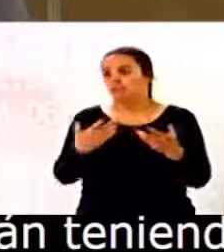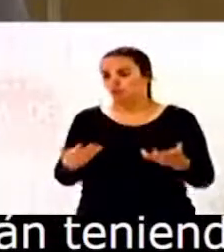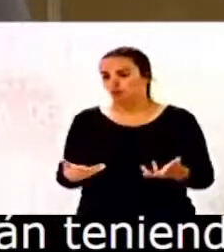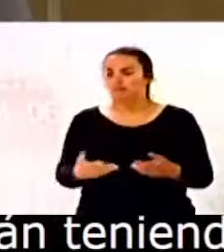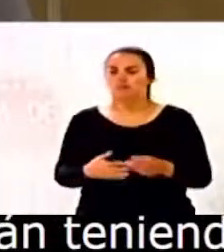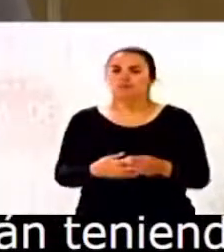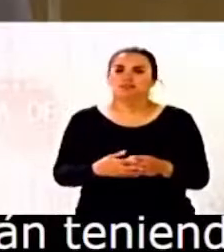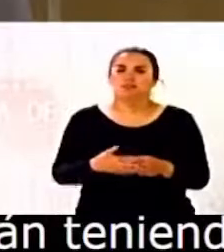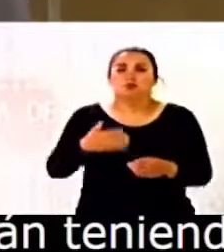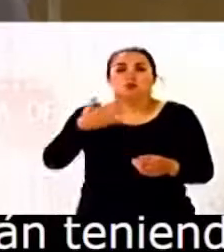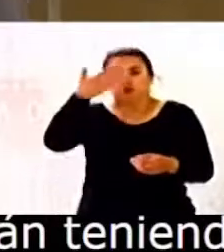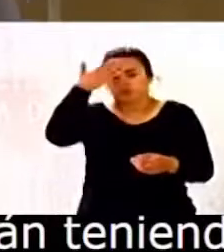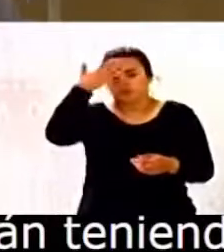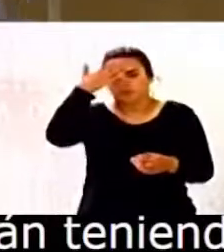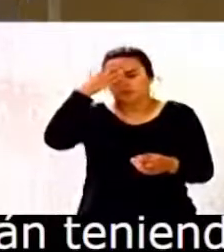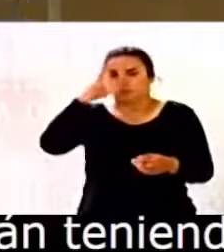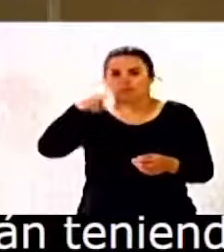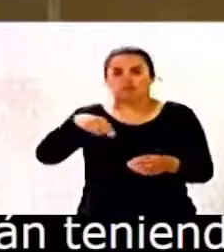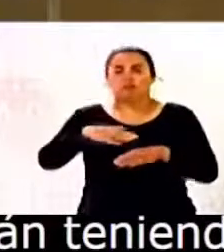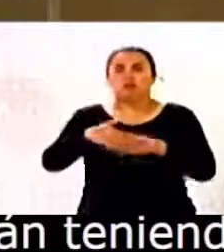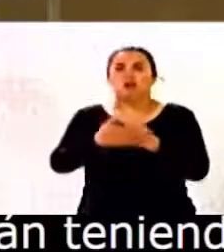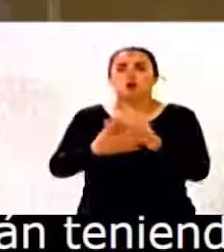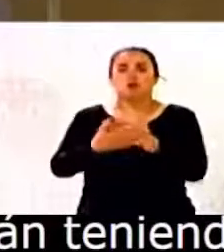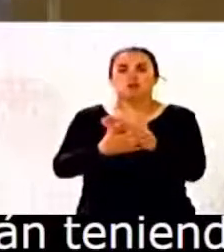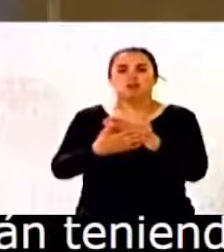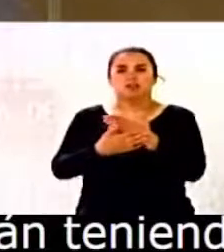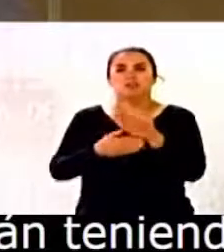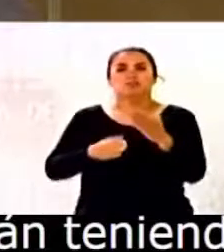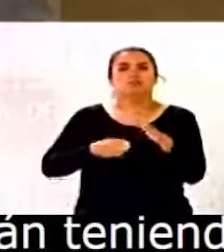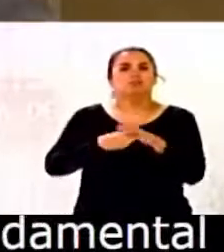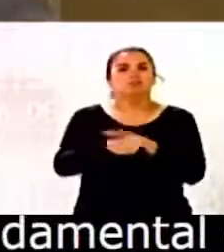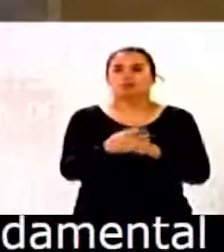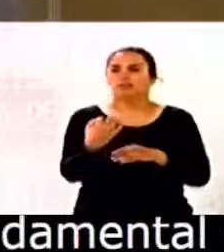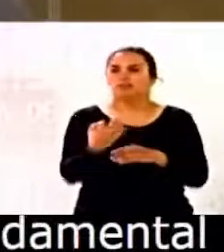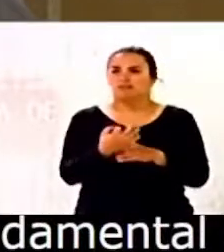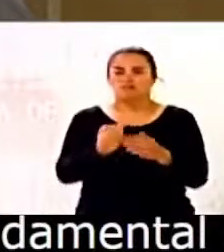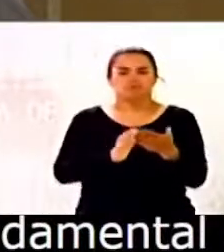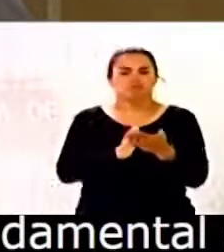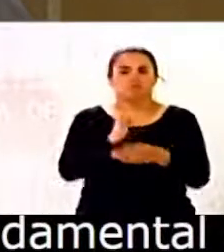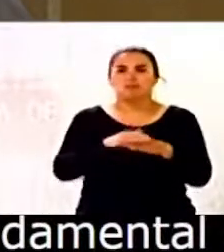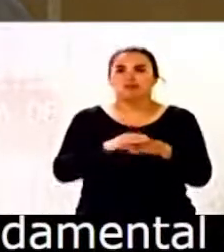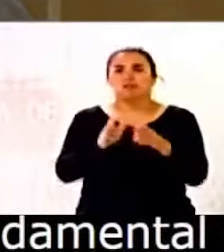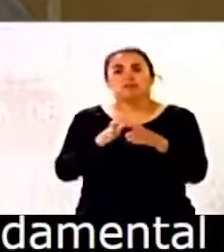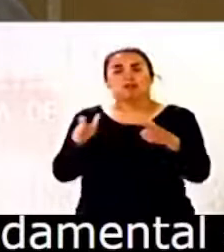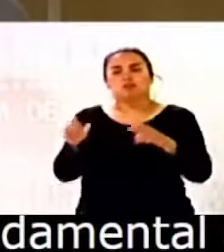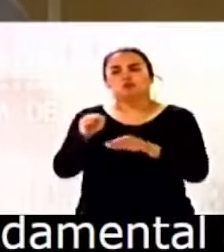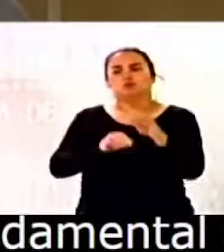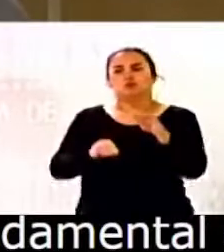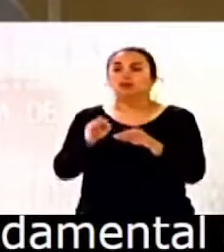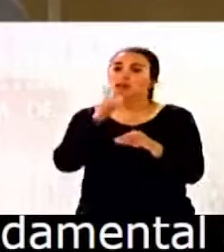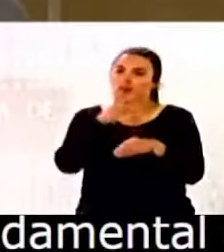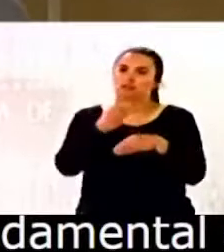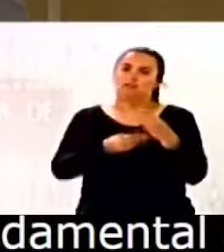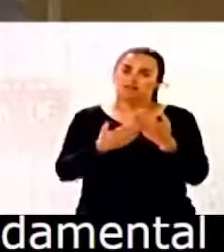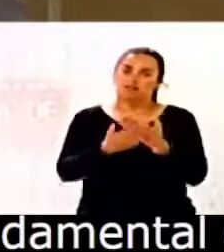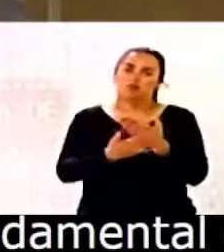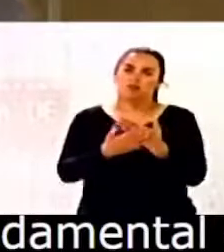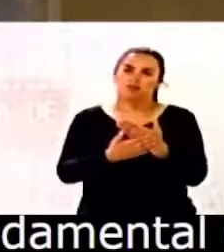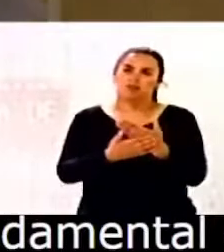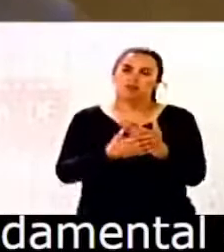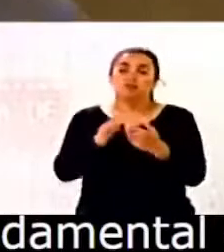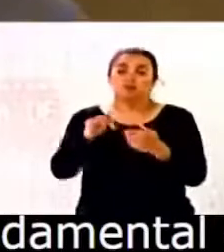es fundamental que el Gobierno intervenga, que corrija esa inflación y es lo que está haciendo el Gobierno. Y desde